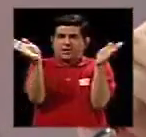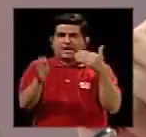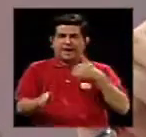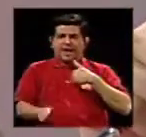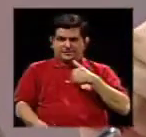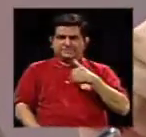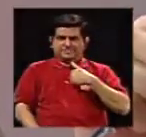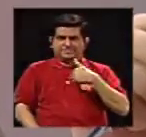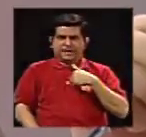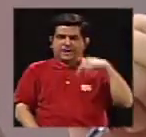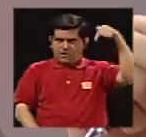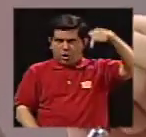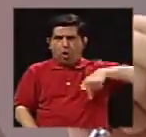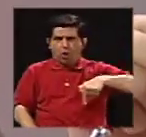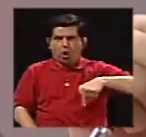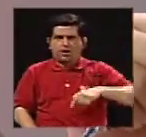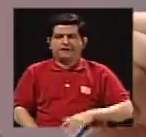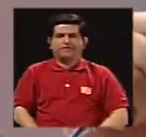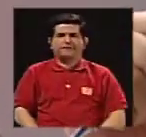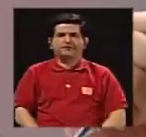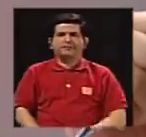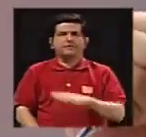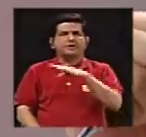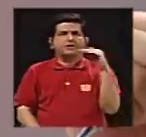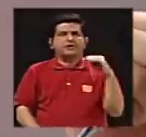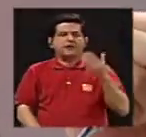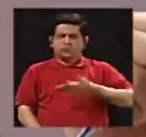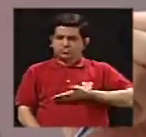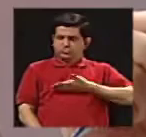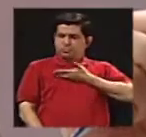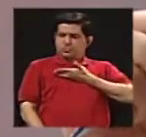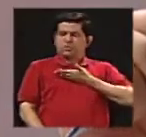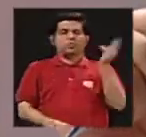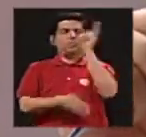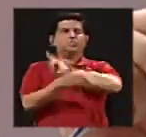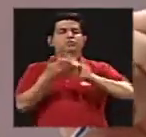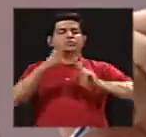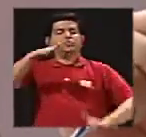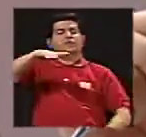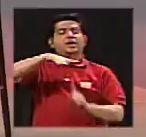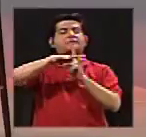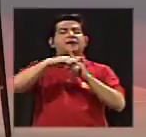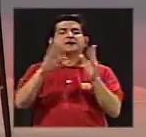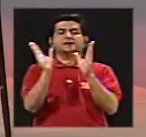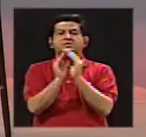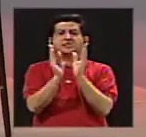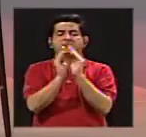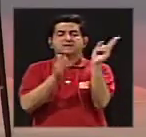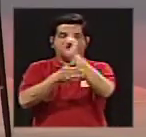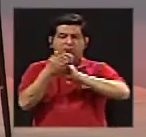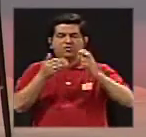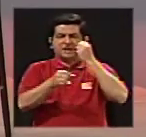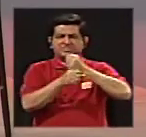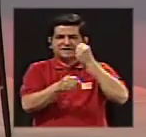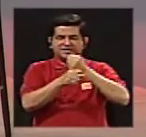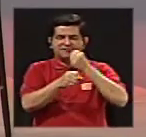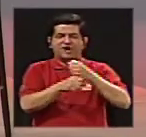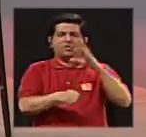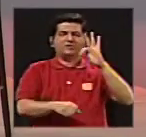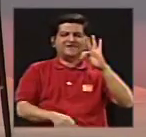tenemos hoy día y que que es orgullo de la universidad surgen de congreso universitario el trabajo comunal